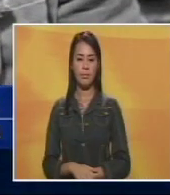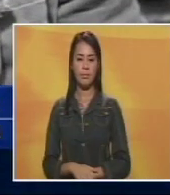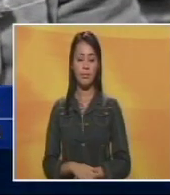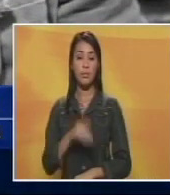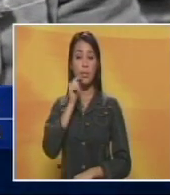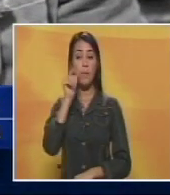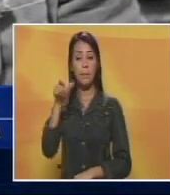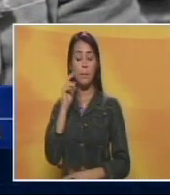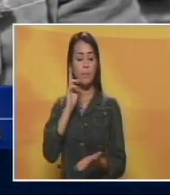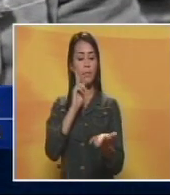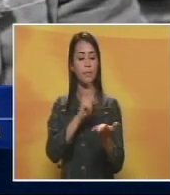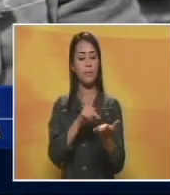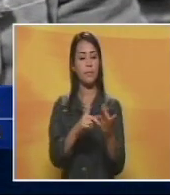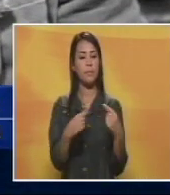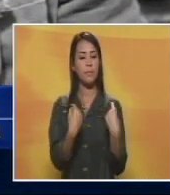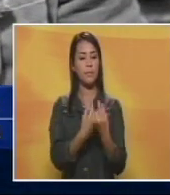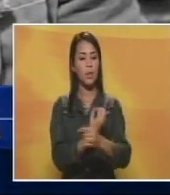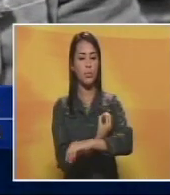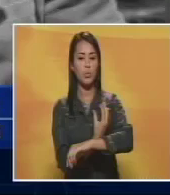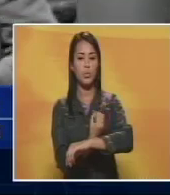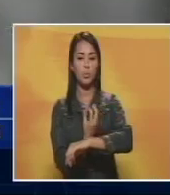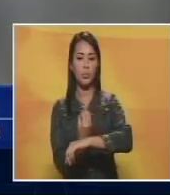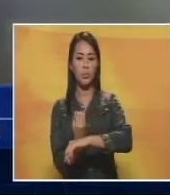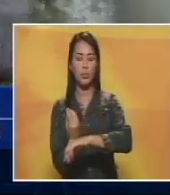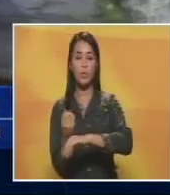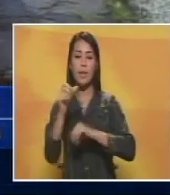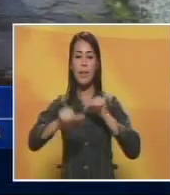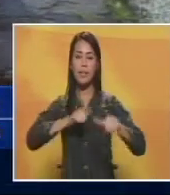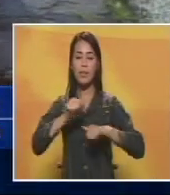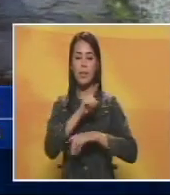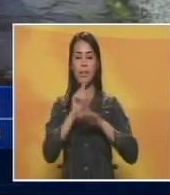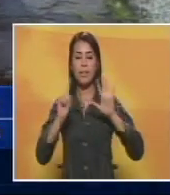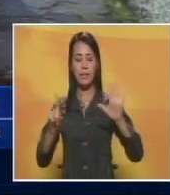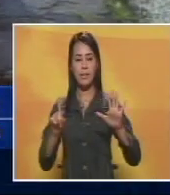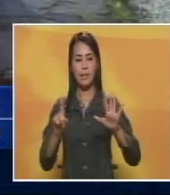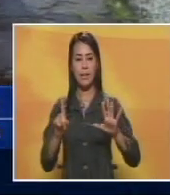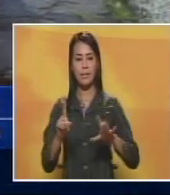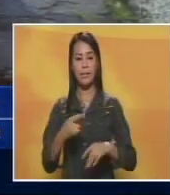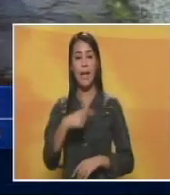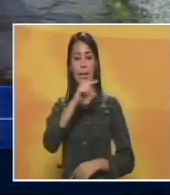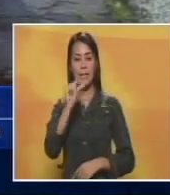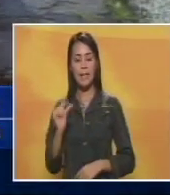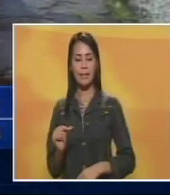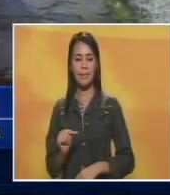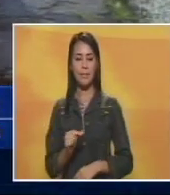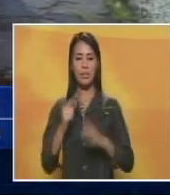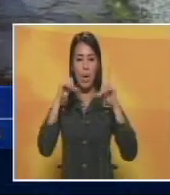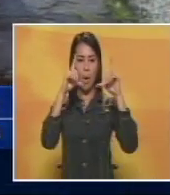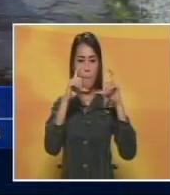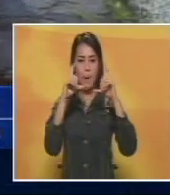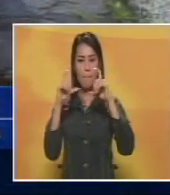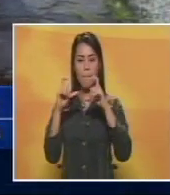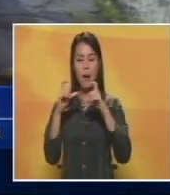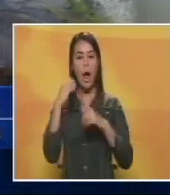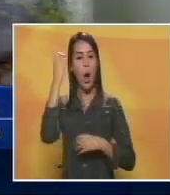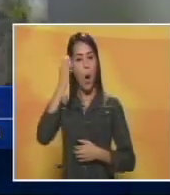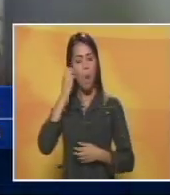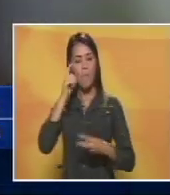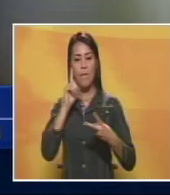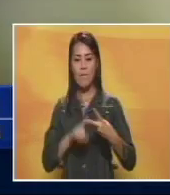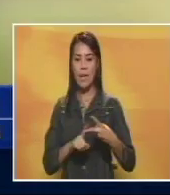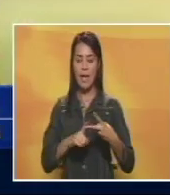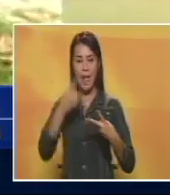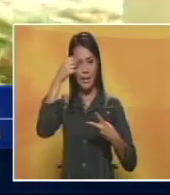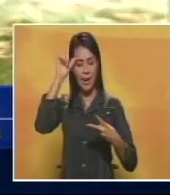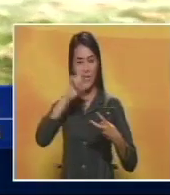se trasladó a Villalante, un jardín del siglo XVI a las afueras de Viterbo, en Italia, y fue retratado con ovejas, cabras y